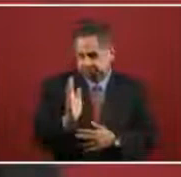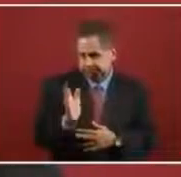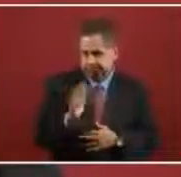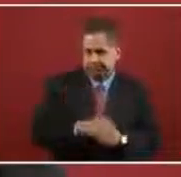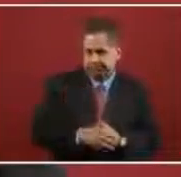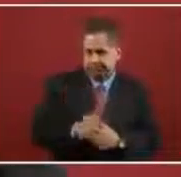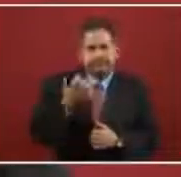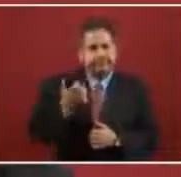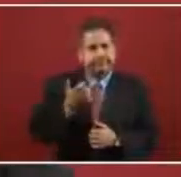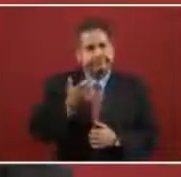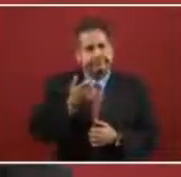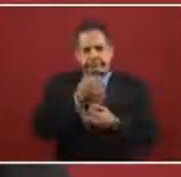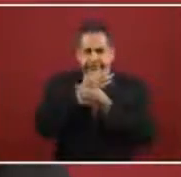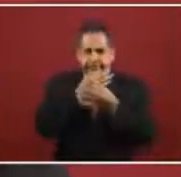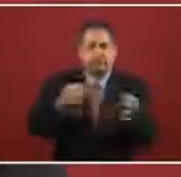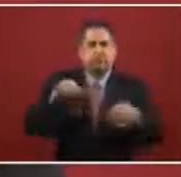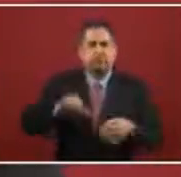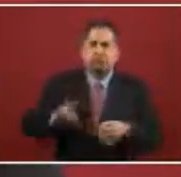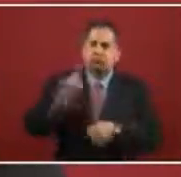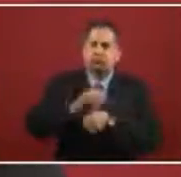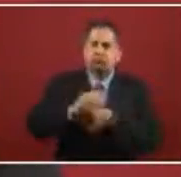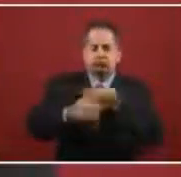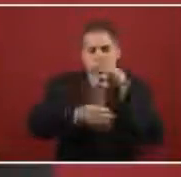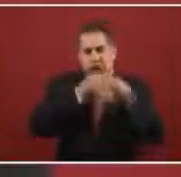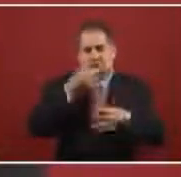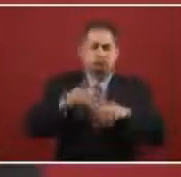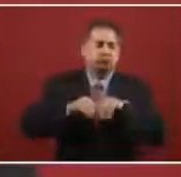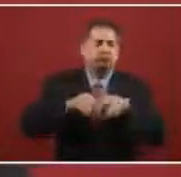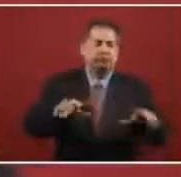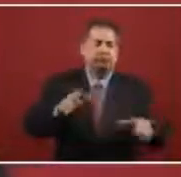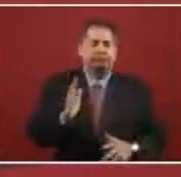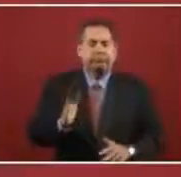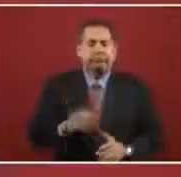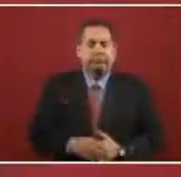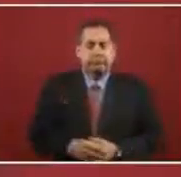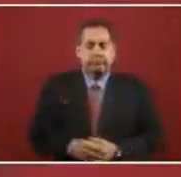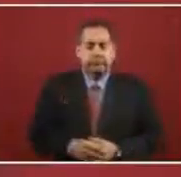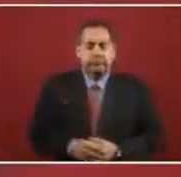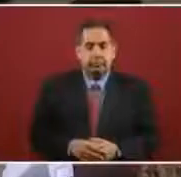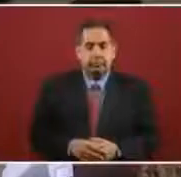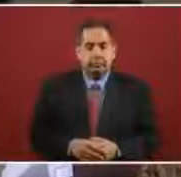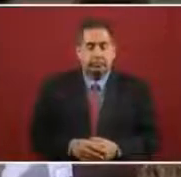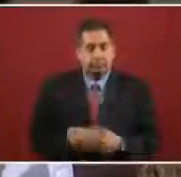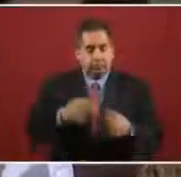Esto es lo que queríamos el día de hoy informarles.